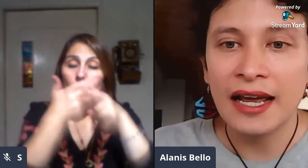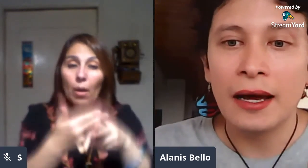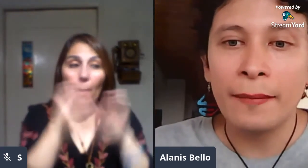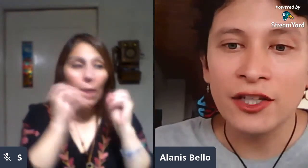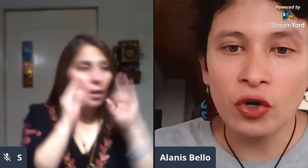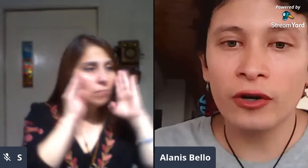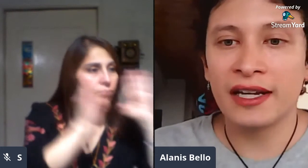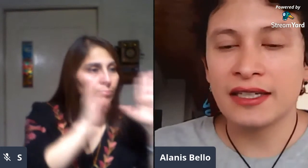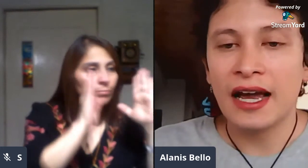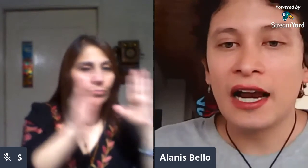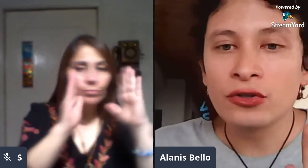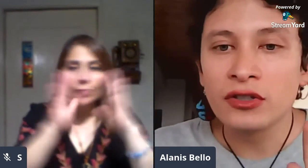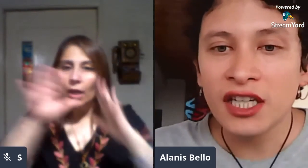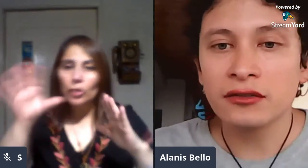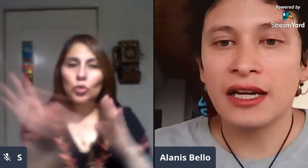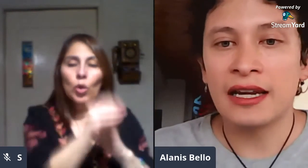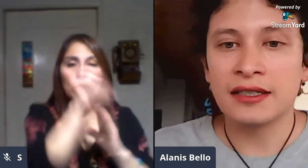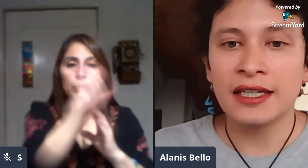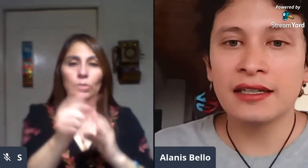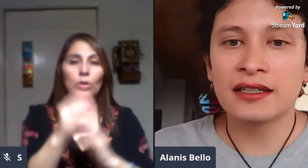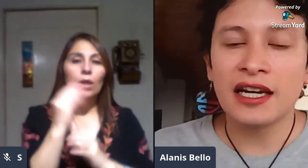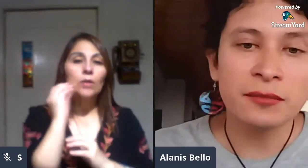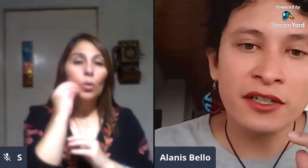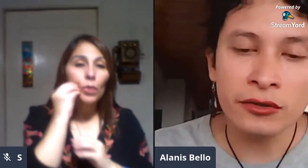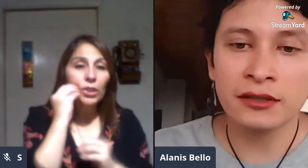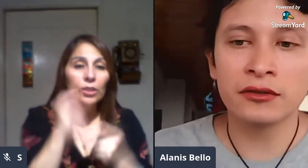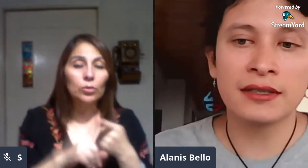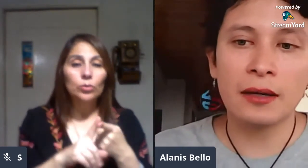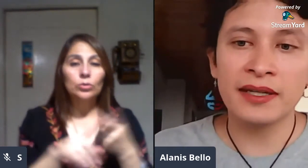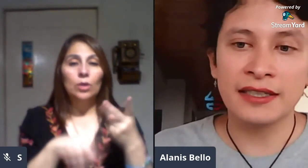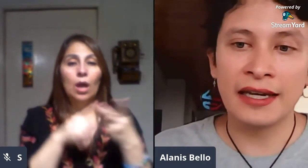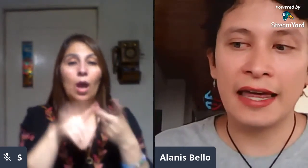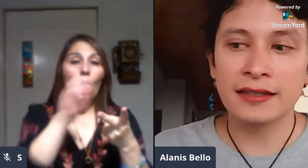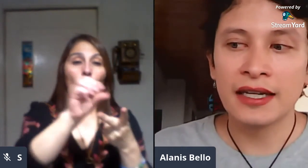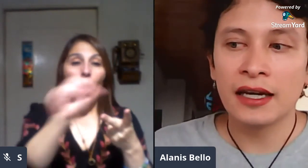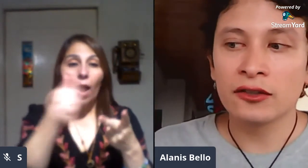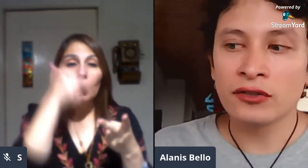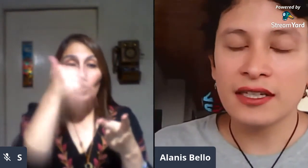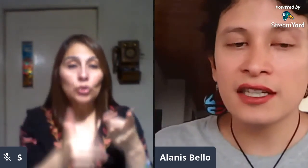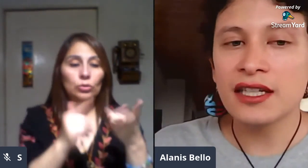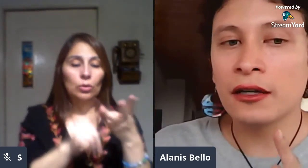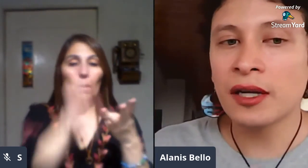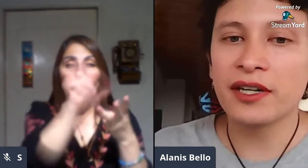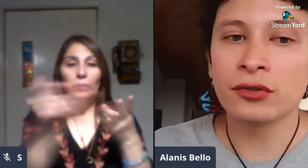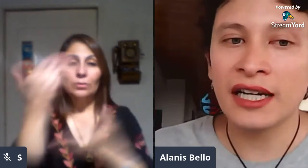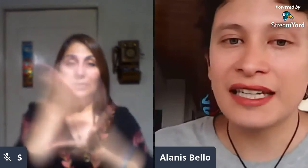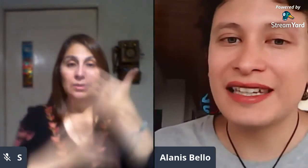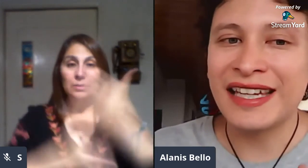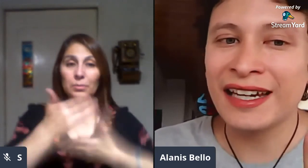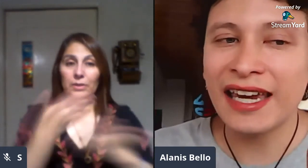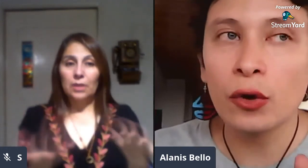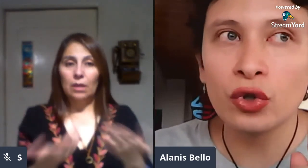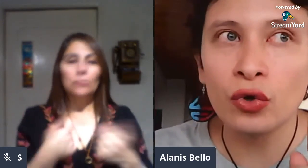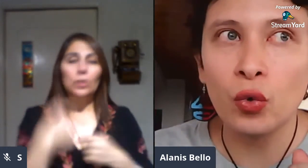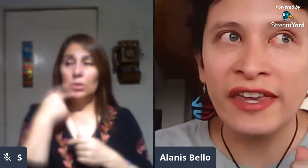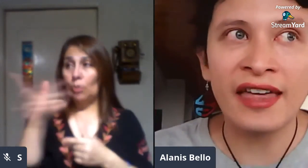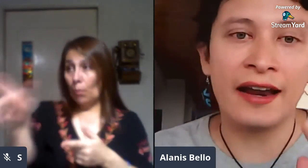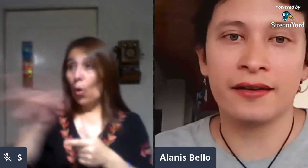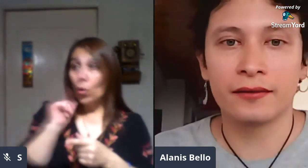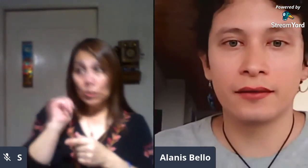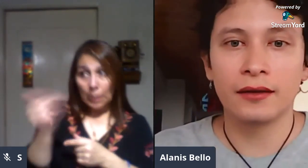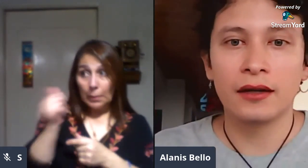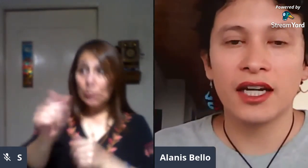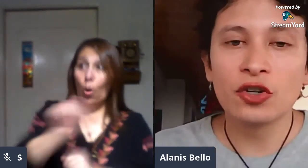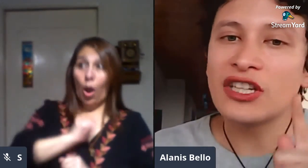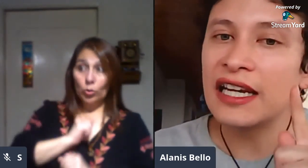personas mayores, a los niños y a las niñas, a las personas con discapacidades. Entonces, decirle a una persona que se tiene que